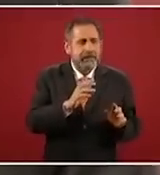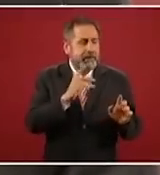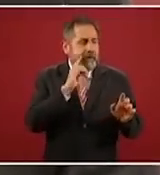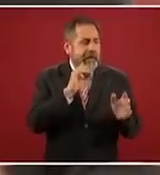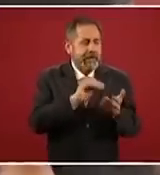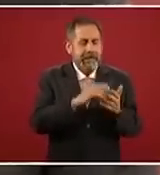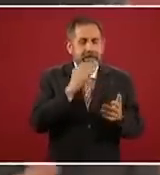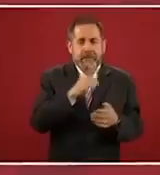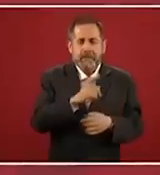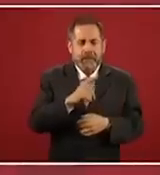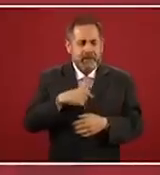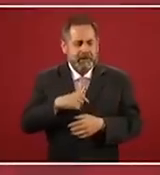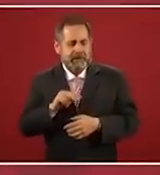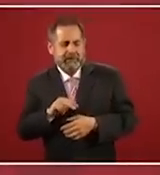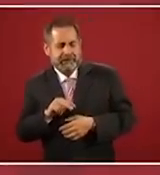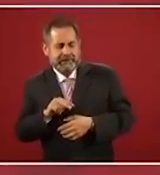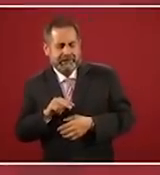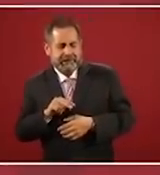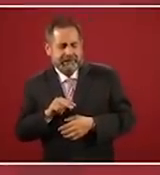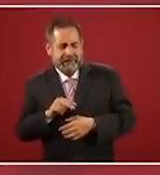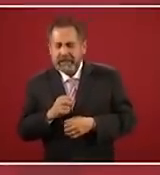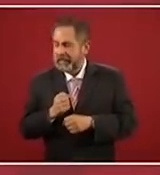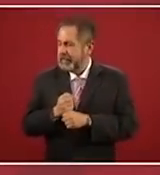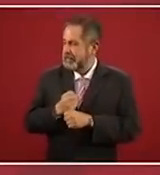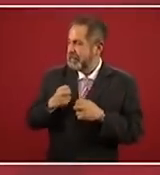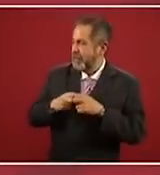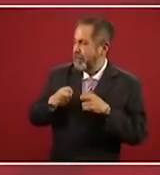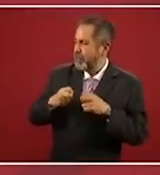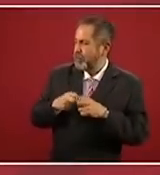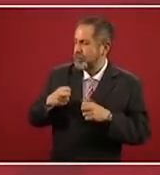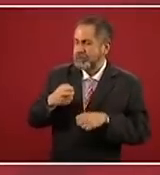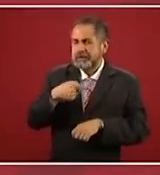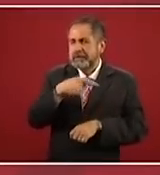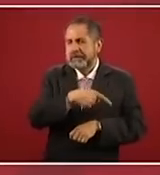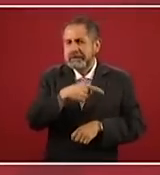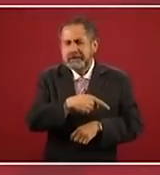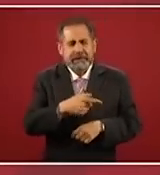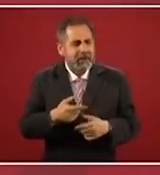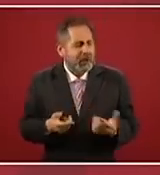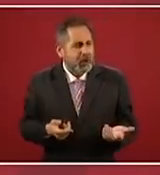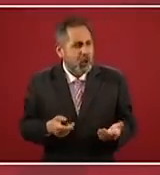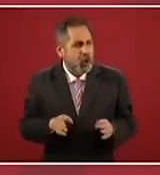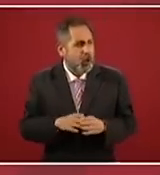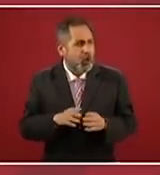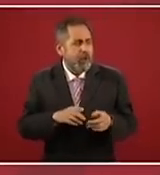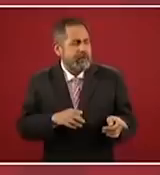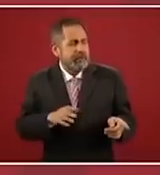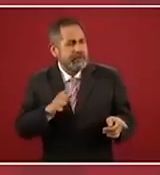Mayor, eran los tenis de Reimann. Como un hombre